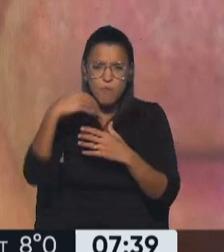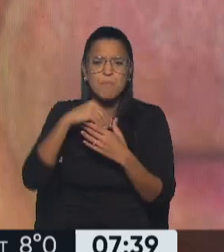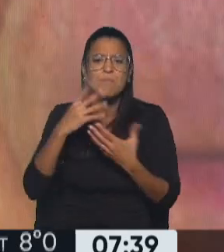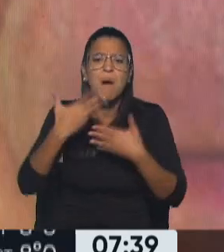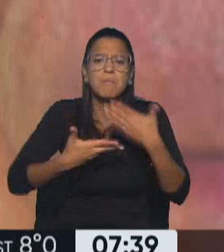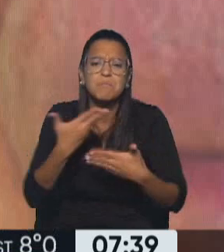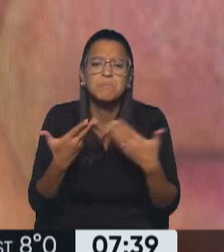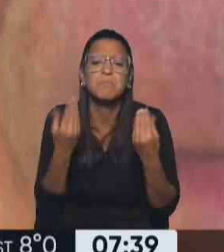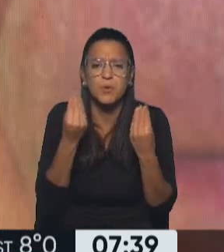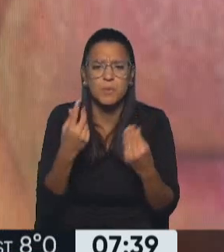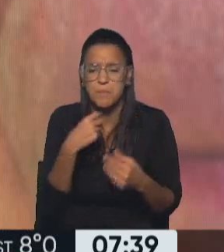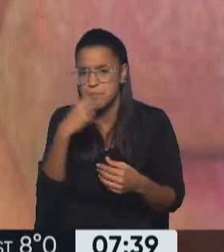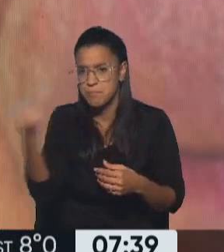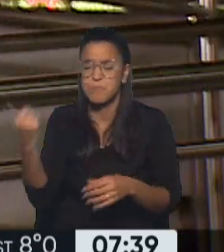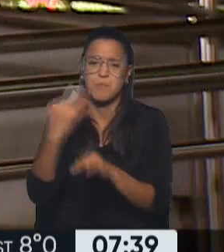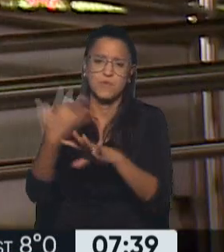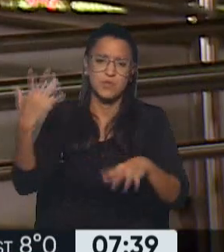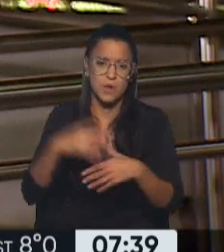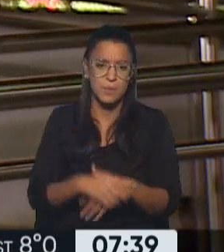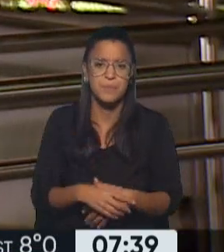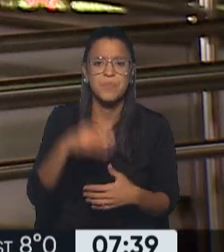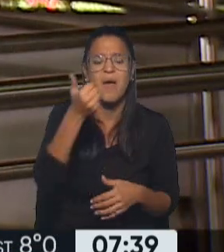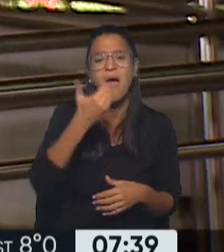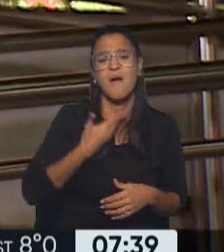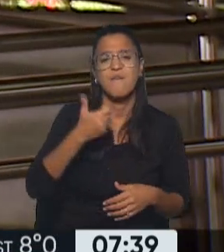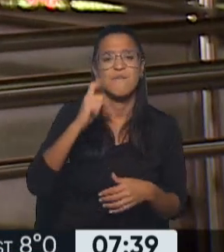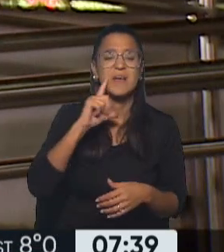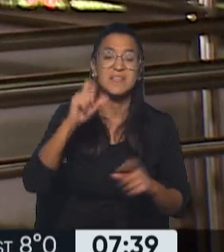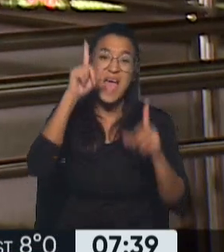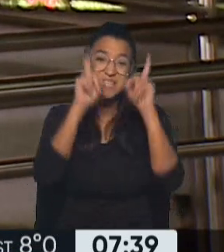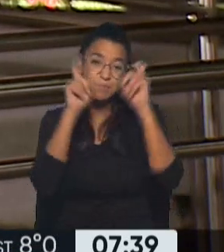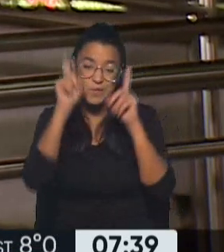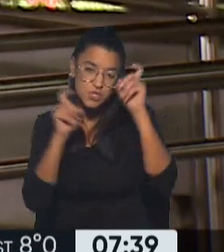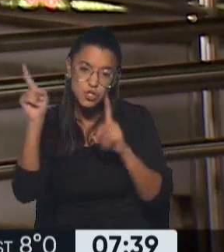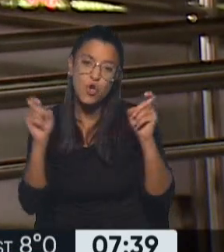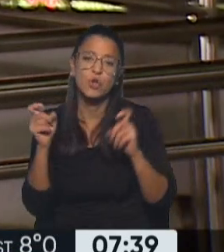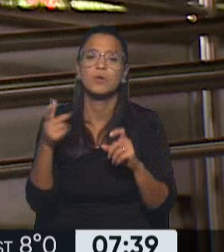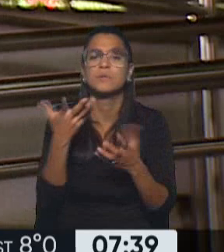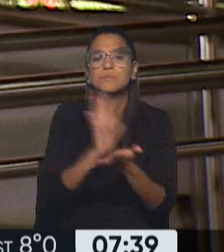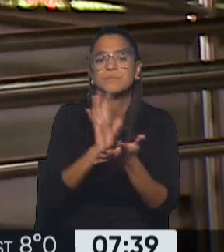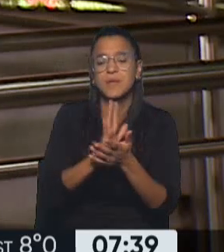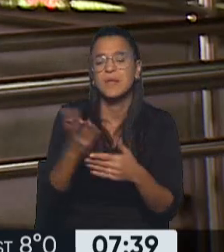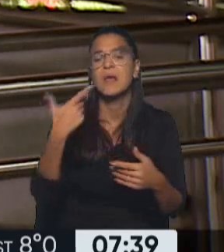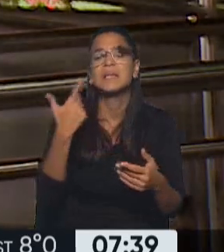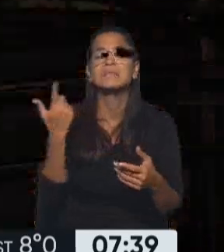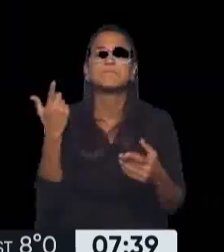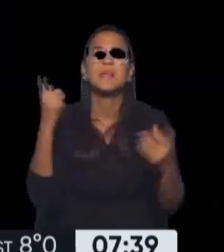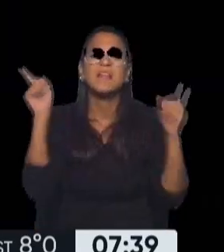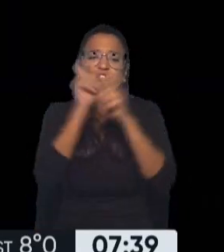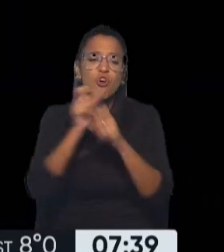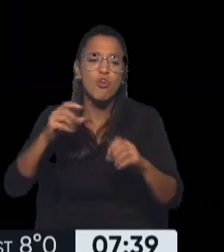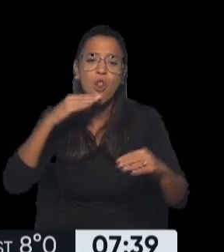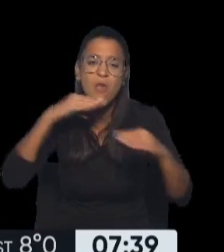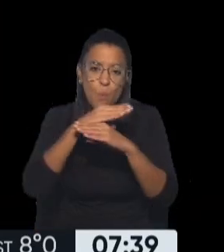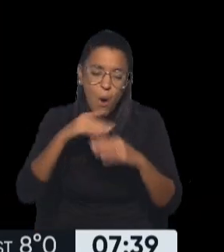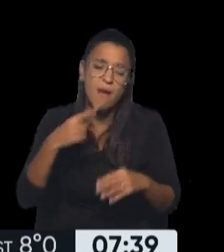por qué, se lo consultamos a un especialista. La afasia de expresión y de comprensión son trastornos del lenguaje, ¿sí? Entonces no solo